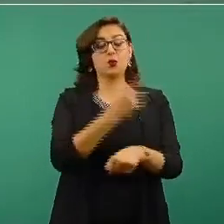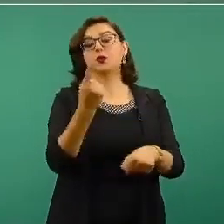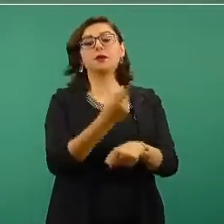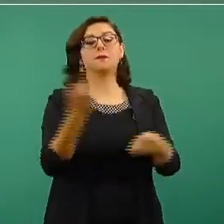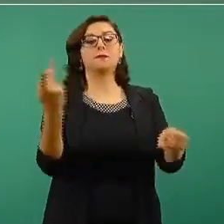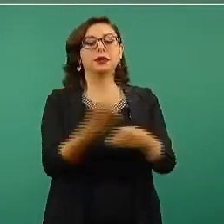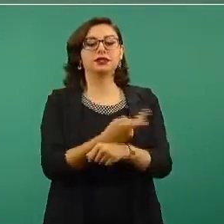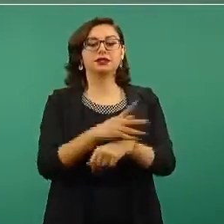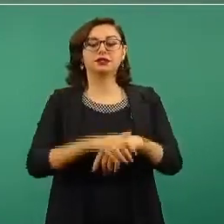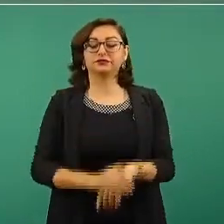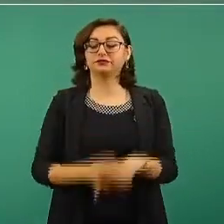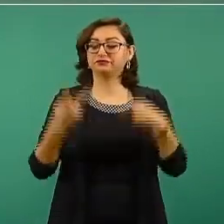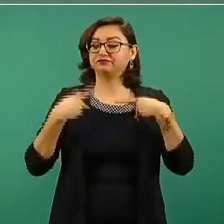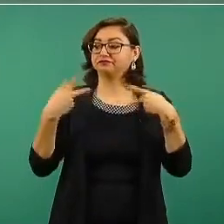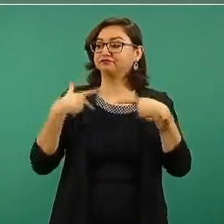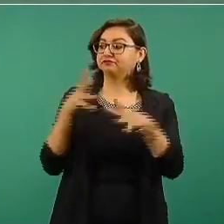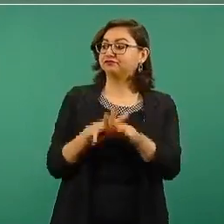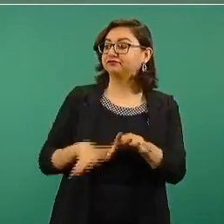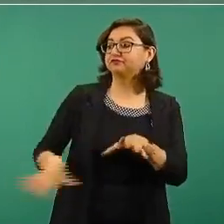pelele,